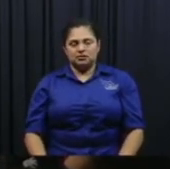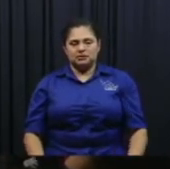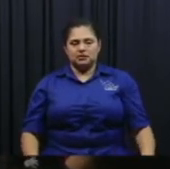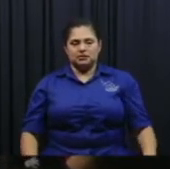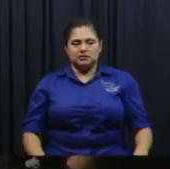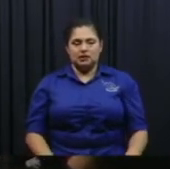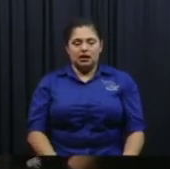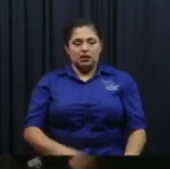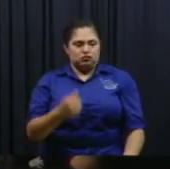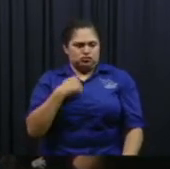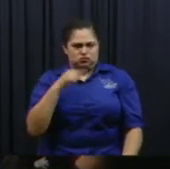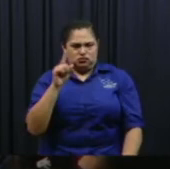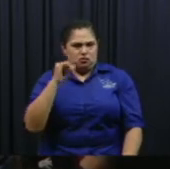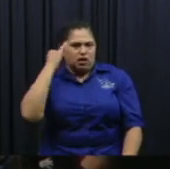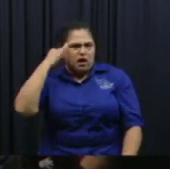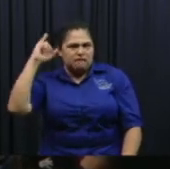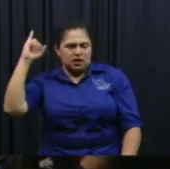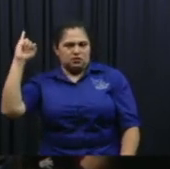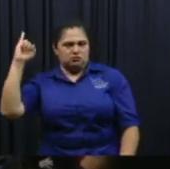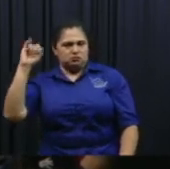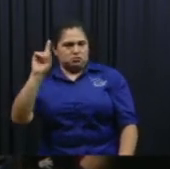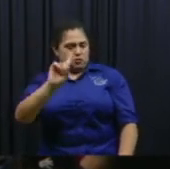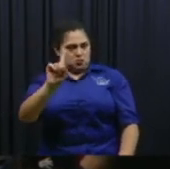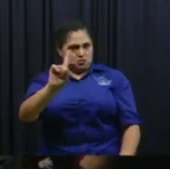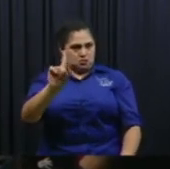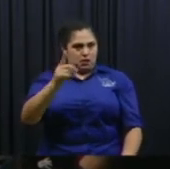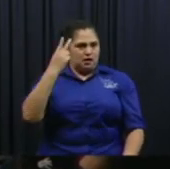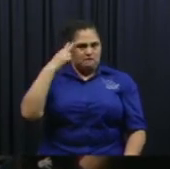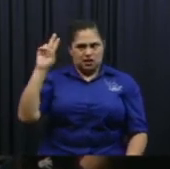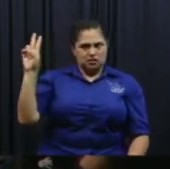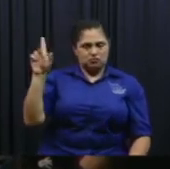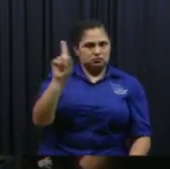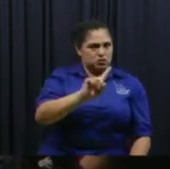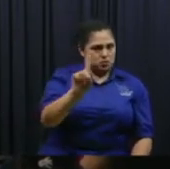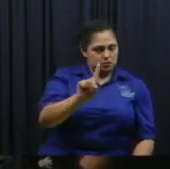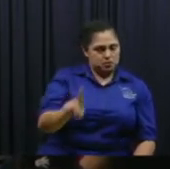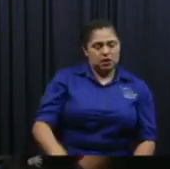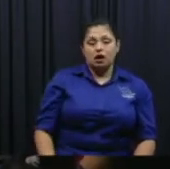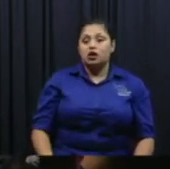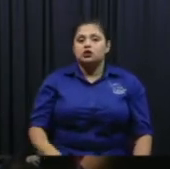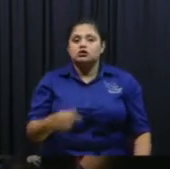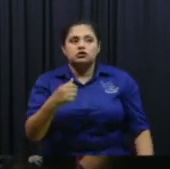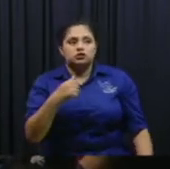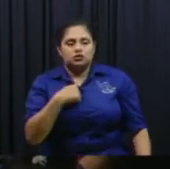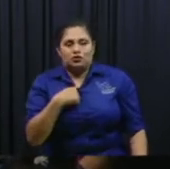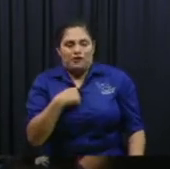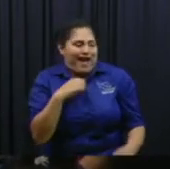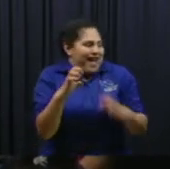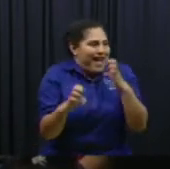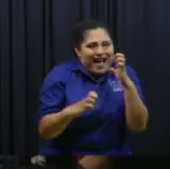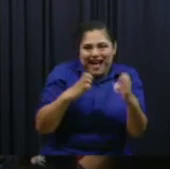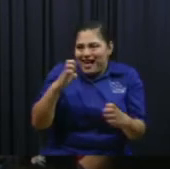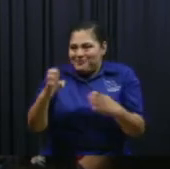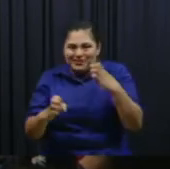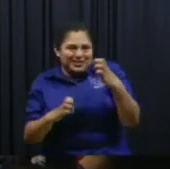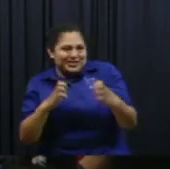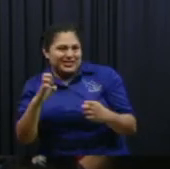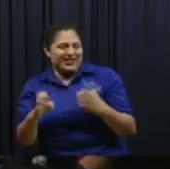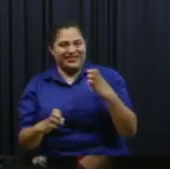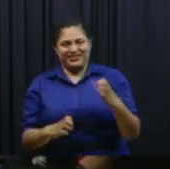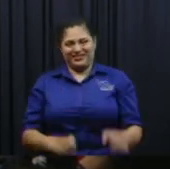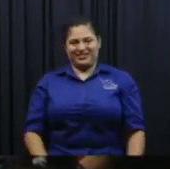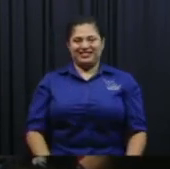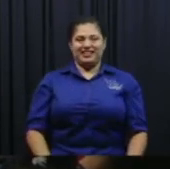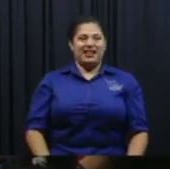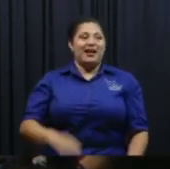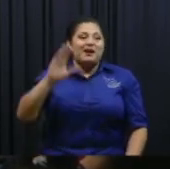pero no me lo estoy inventando ni Esta es una plática motivacional yo solo me emociono Pues por eso levanto la voz